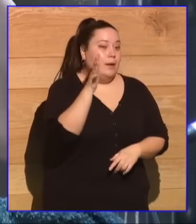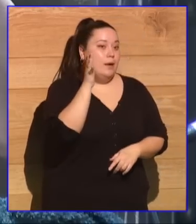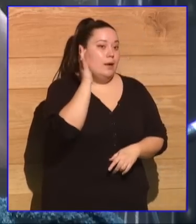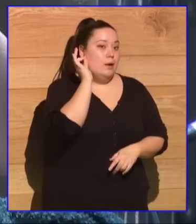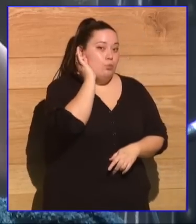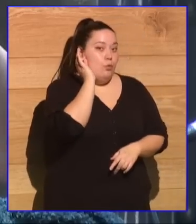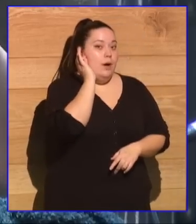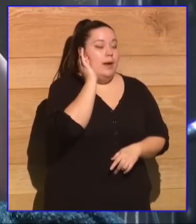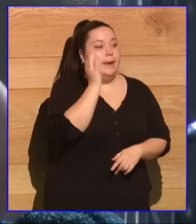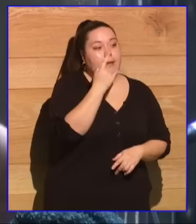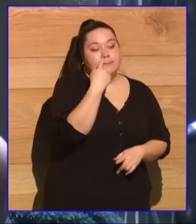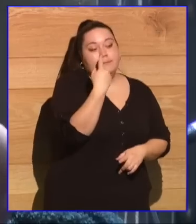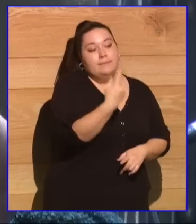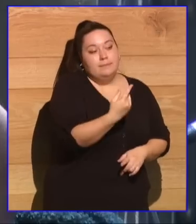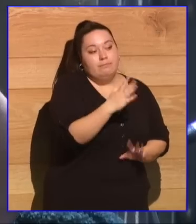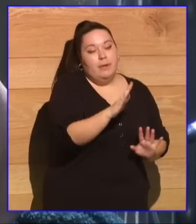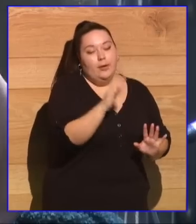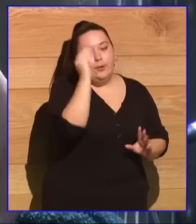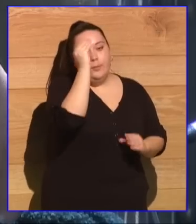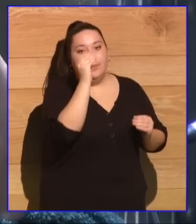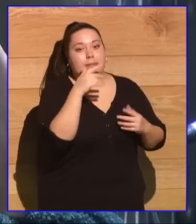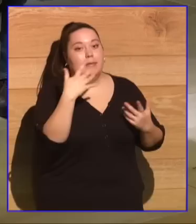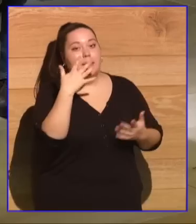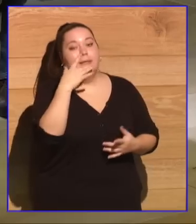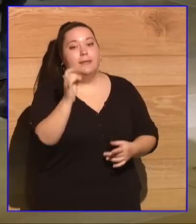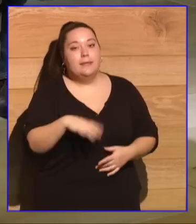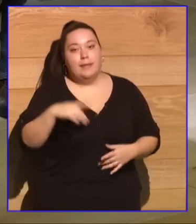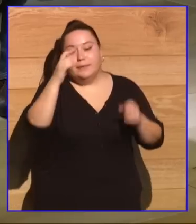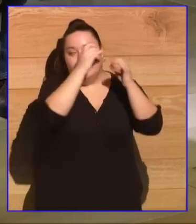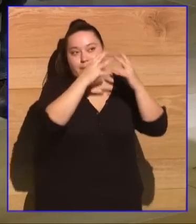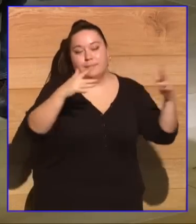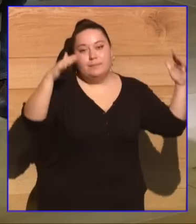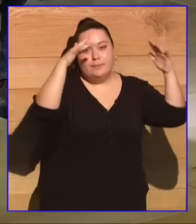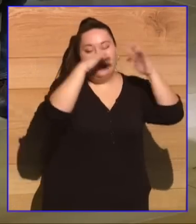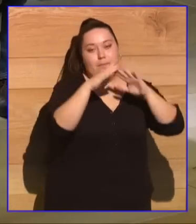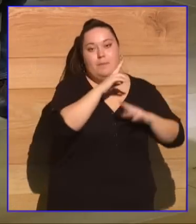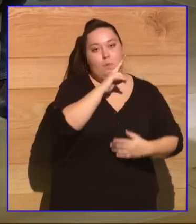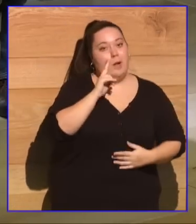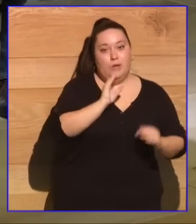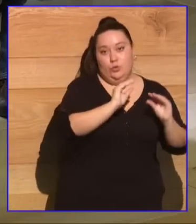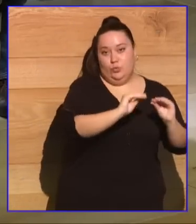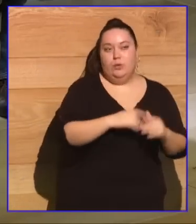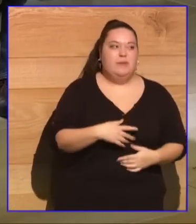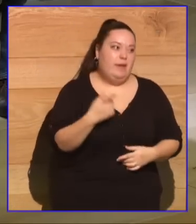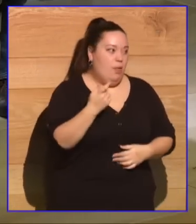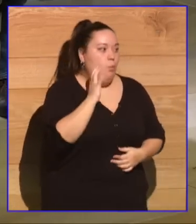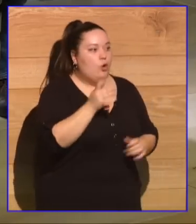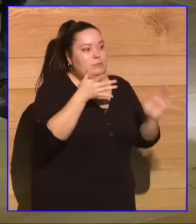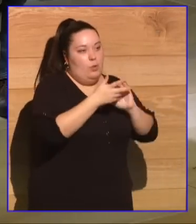viniendo la madre a la cabeza, lo cual termina... También es verdad que se hace más largo. Lo O sea cual que termina es una cosa por otra, ¿sabes?